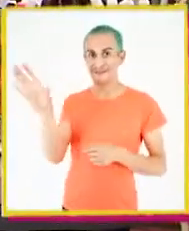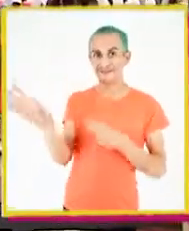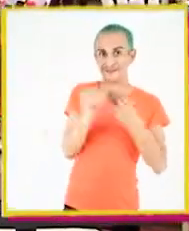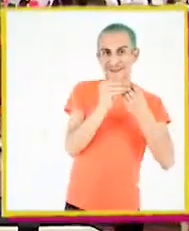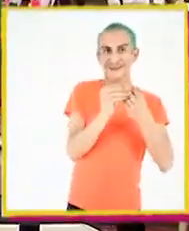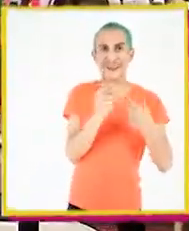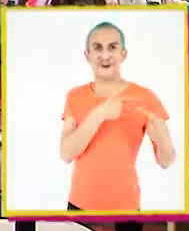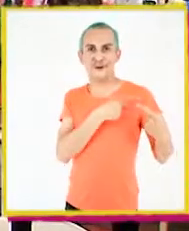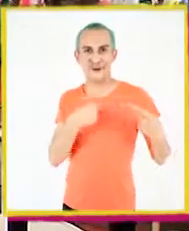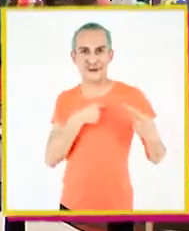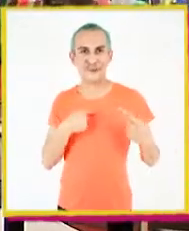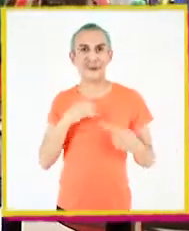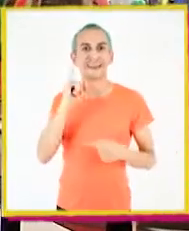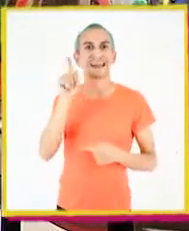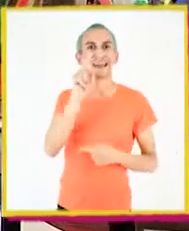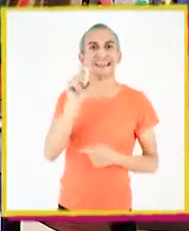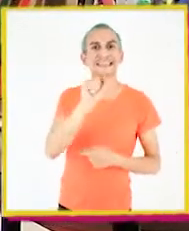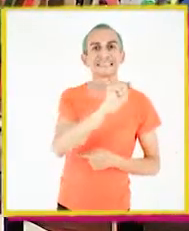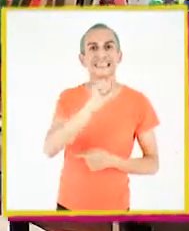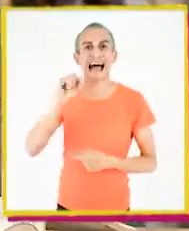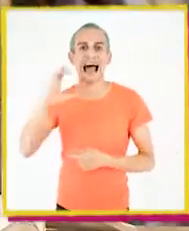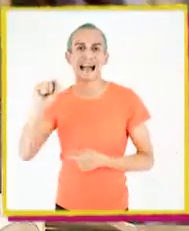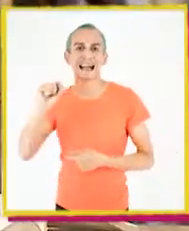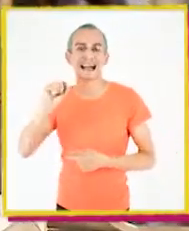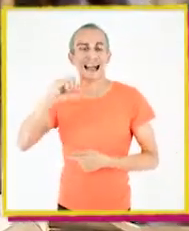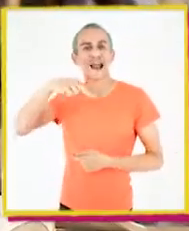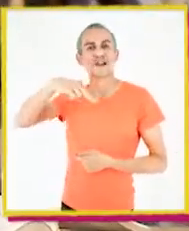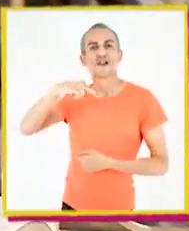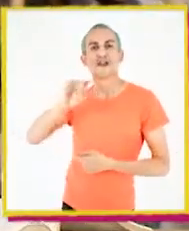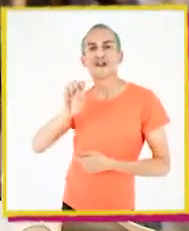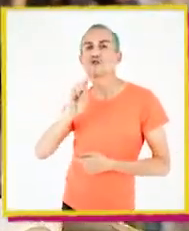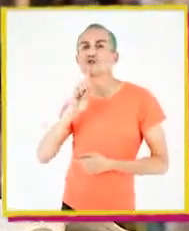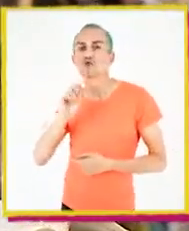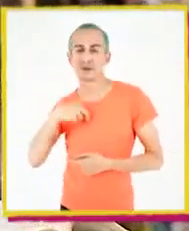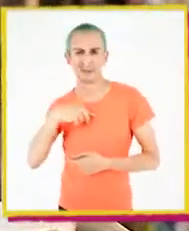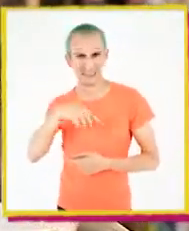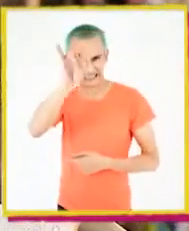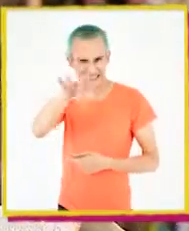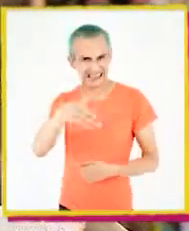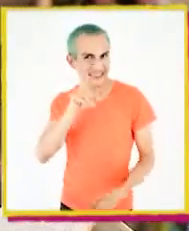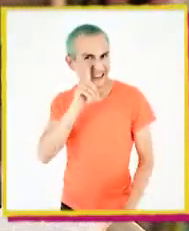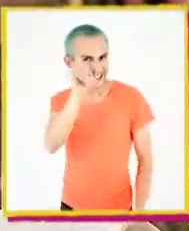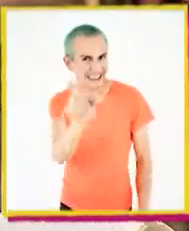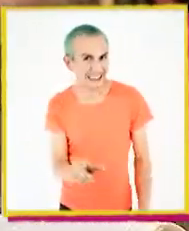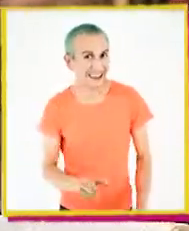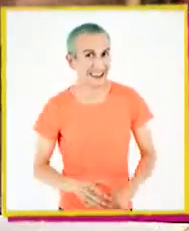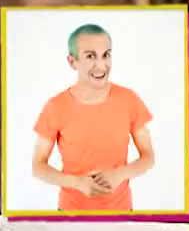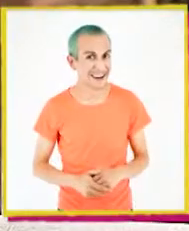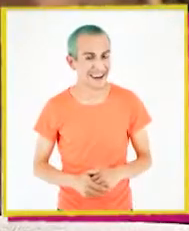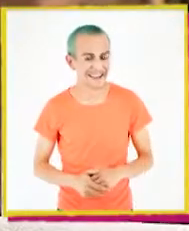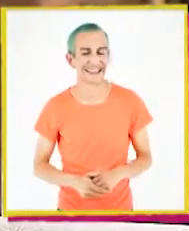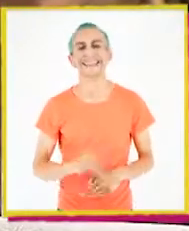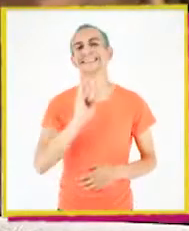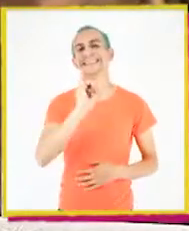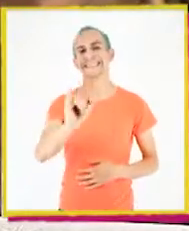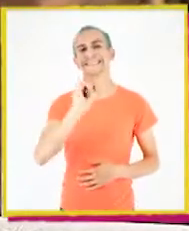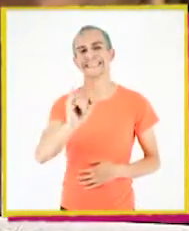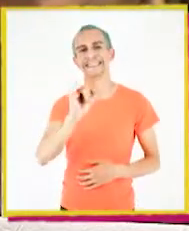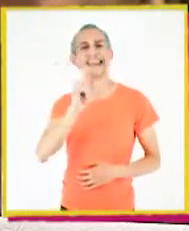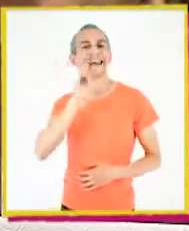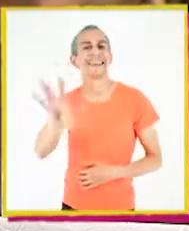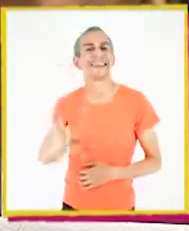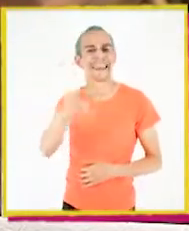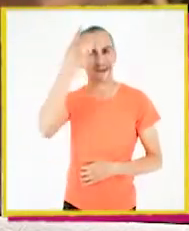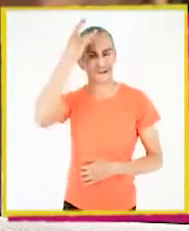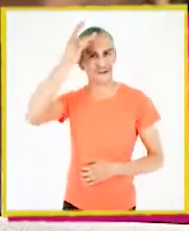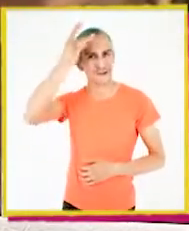un nombre, claro, de Isaac Newton. ¿Recuerdan quién era Isaac Newton? Claro,